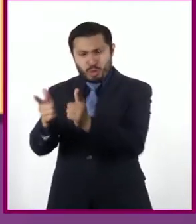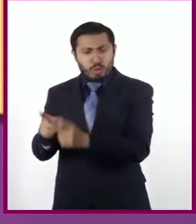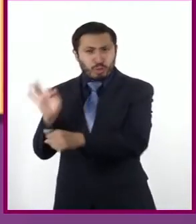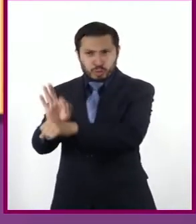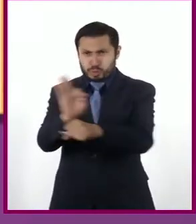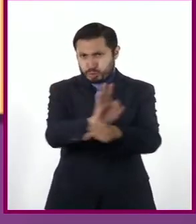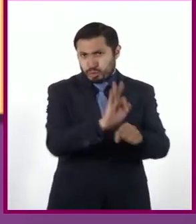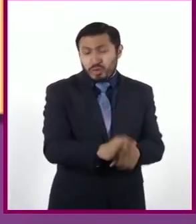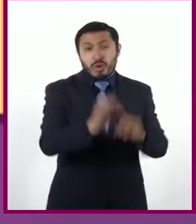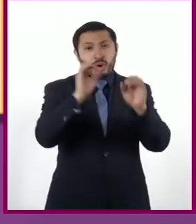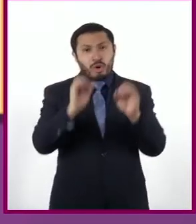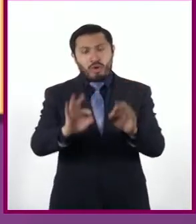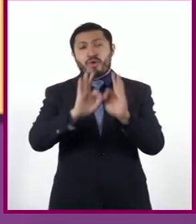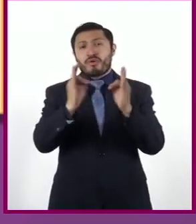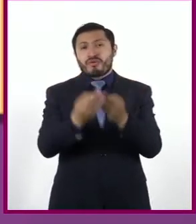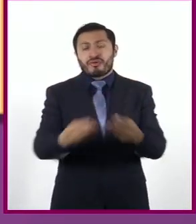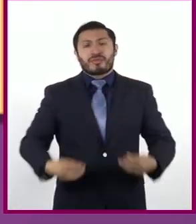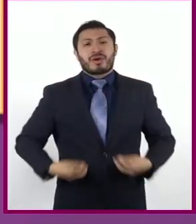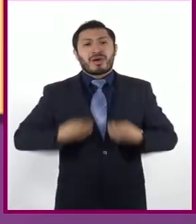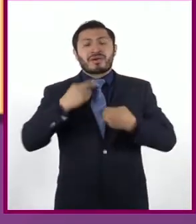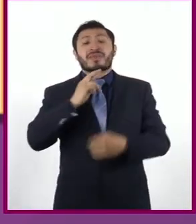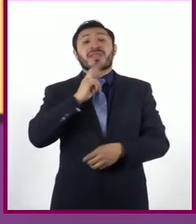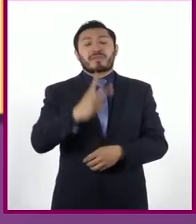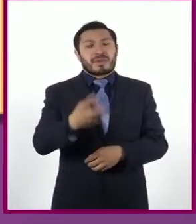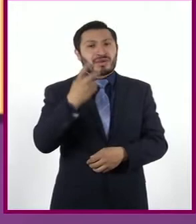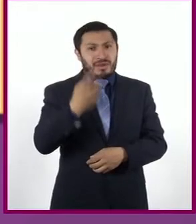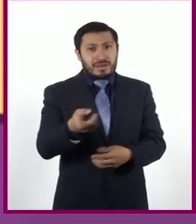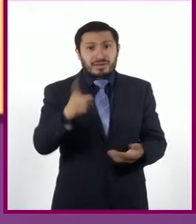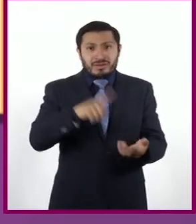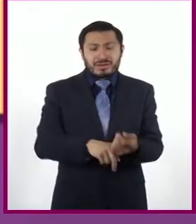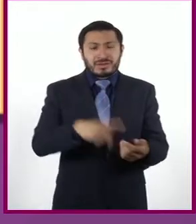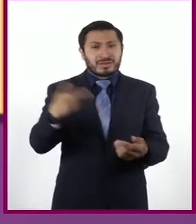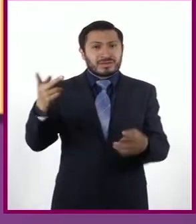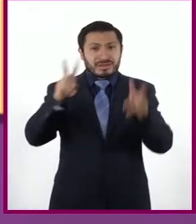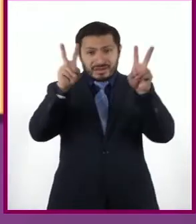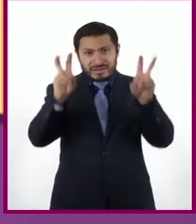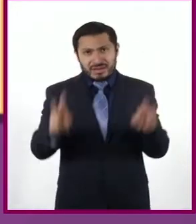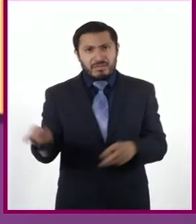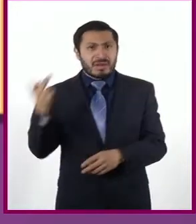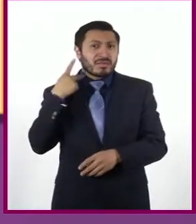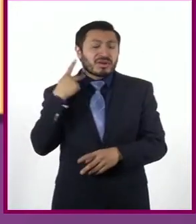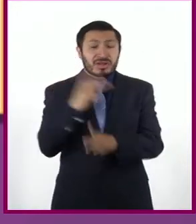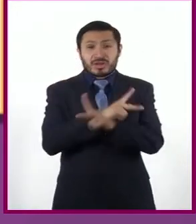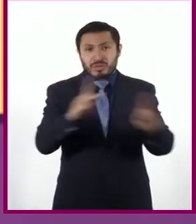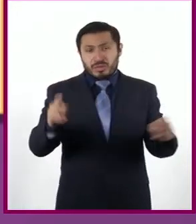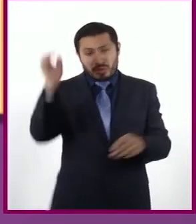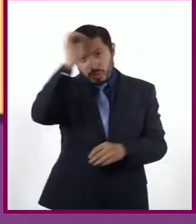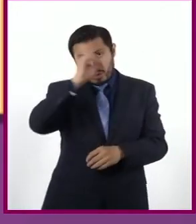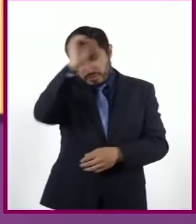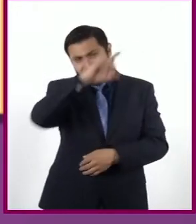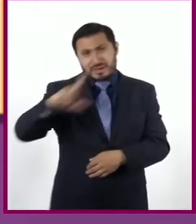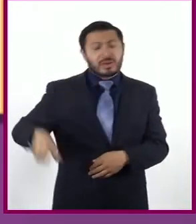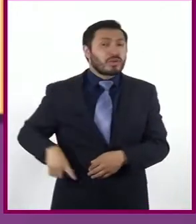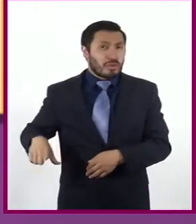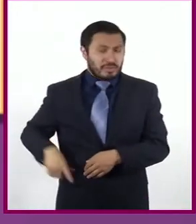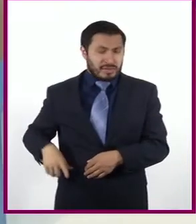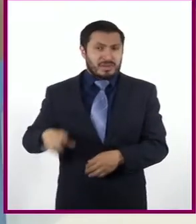defenderse o mejorar su vida, para intervenir en los asuntos públicos y opinar en las decisiones del gobierno de su